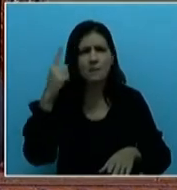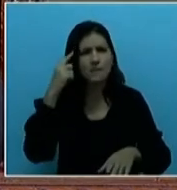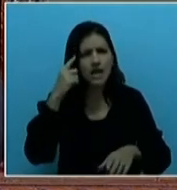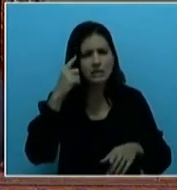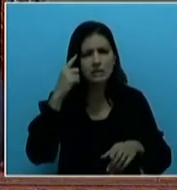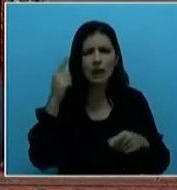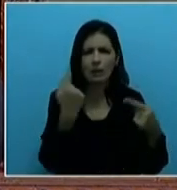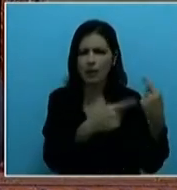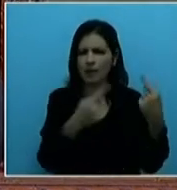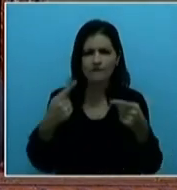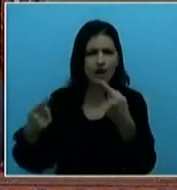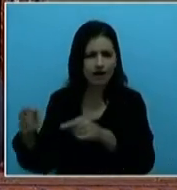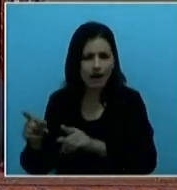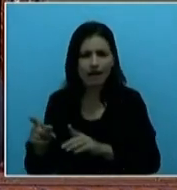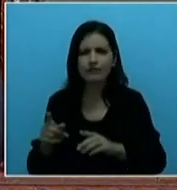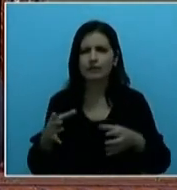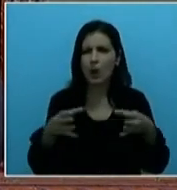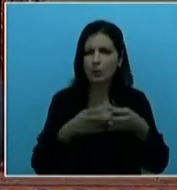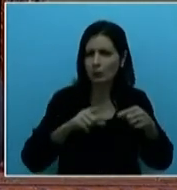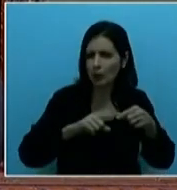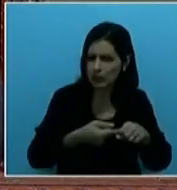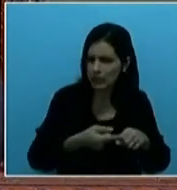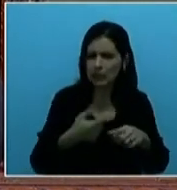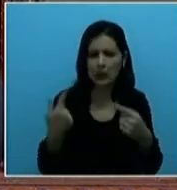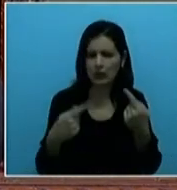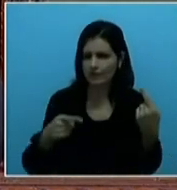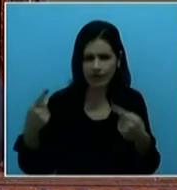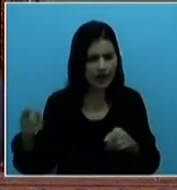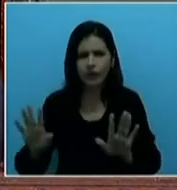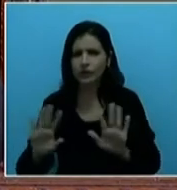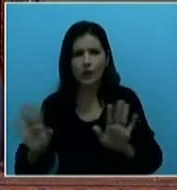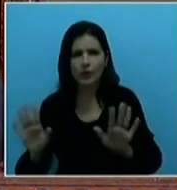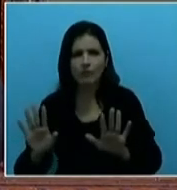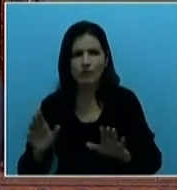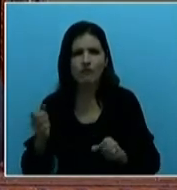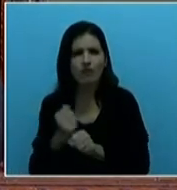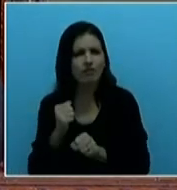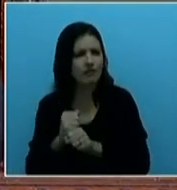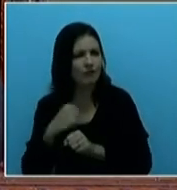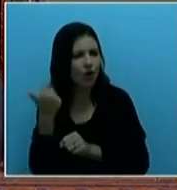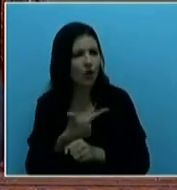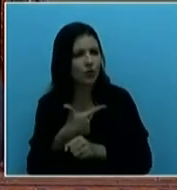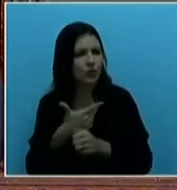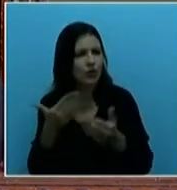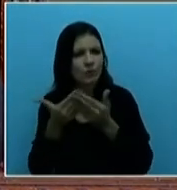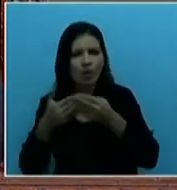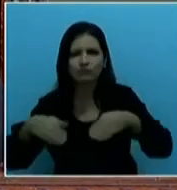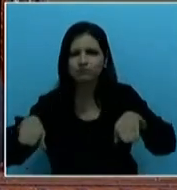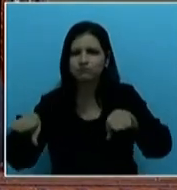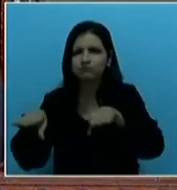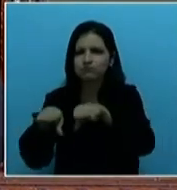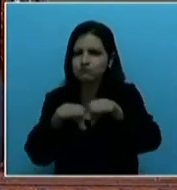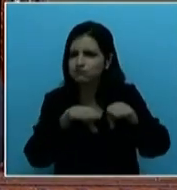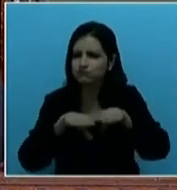todos busquemos las coincidencias corramos las diferencias voy a tomar las